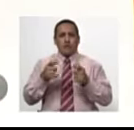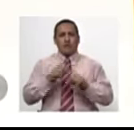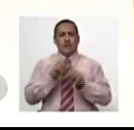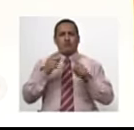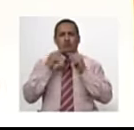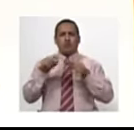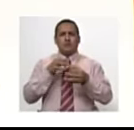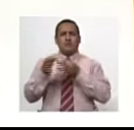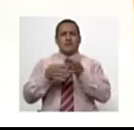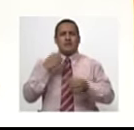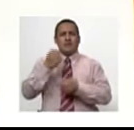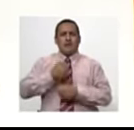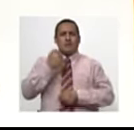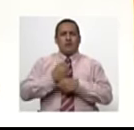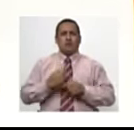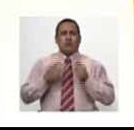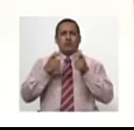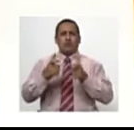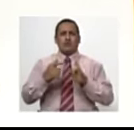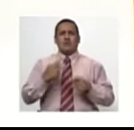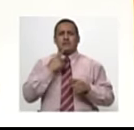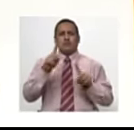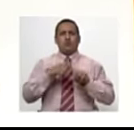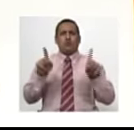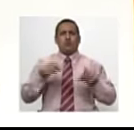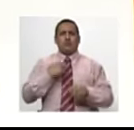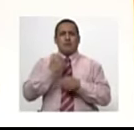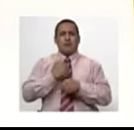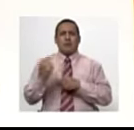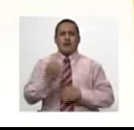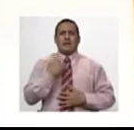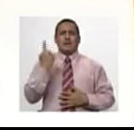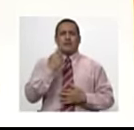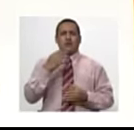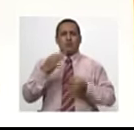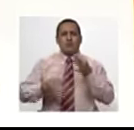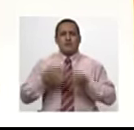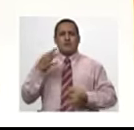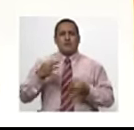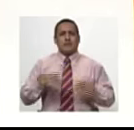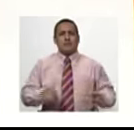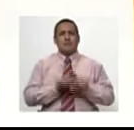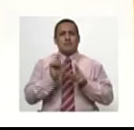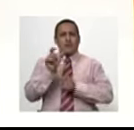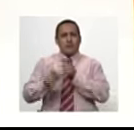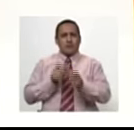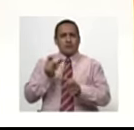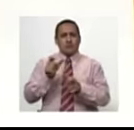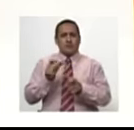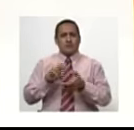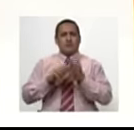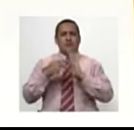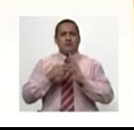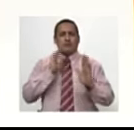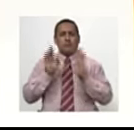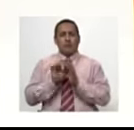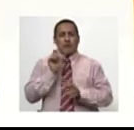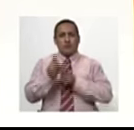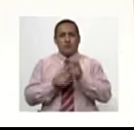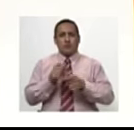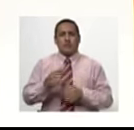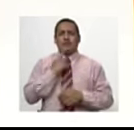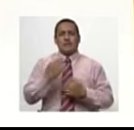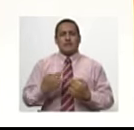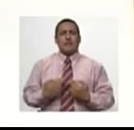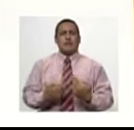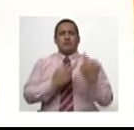no solamente es tarea de la Contraloría, es tarea del Ministerio Público, el Poder Judicial, y también de la gente. O sea, la gente también tiene